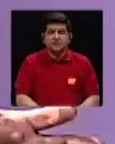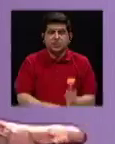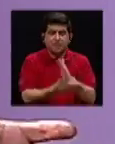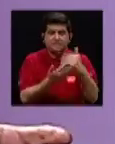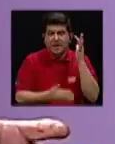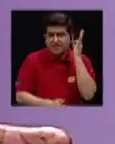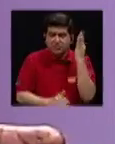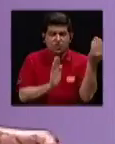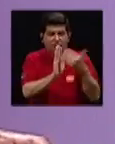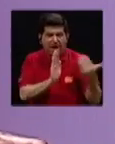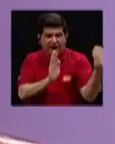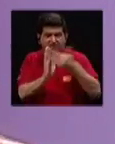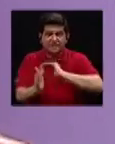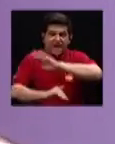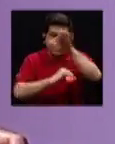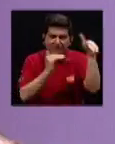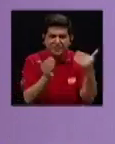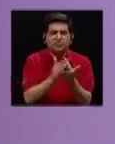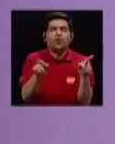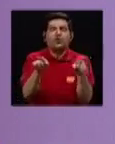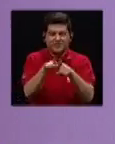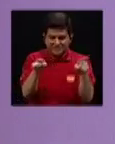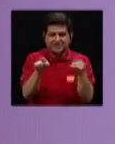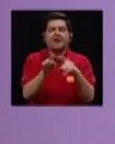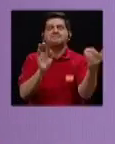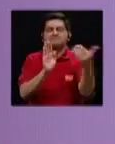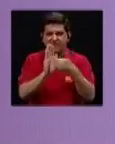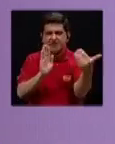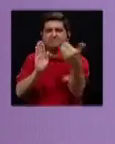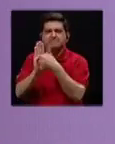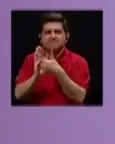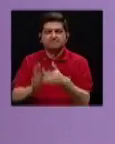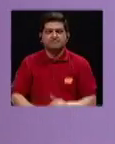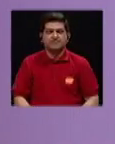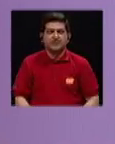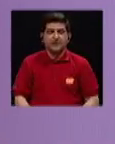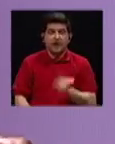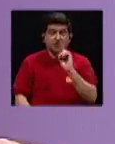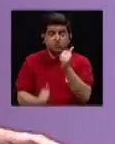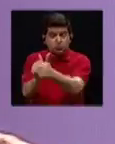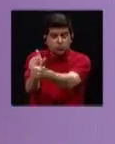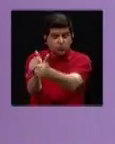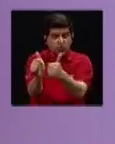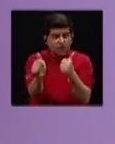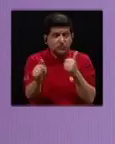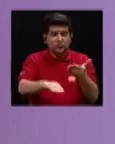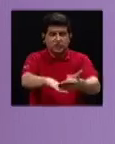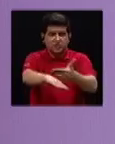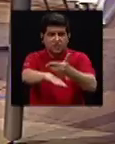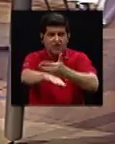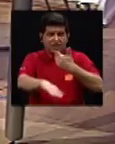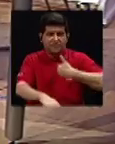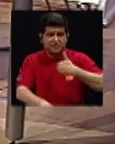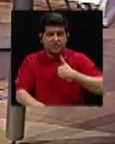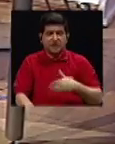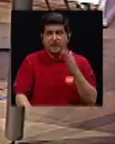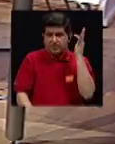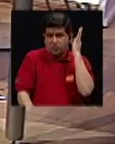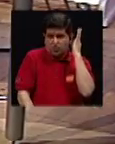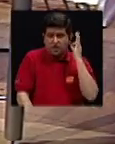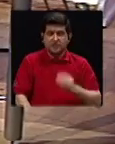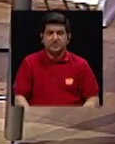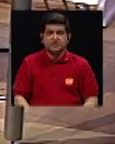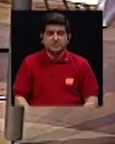comunidad en este caso una parte de las mujeres es dañada todas las demás mujeres también son dañadas de qu hay un retroceso en los